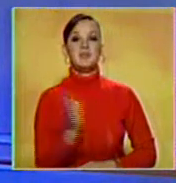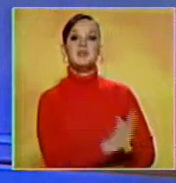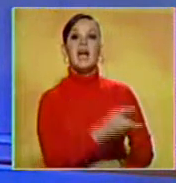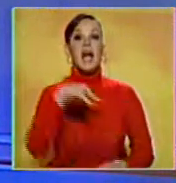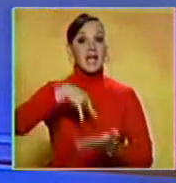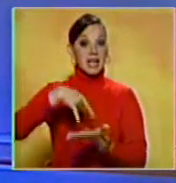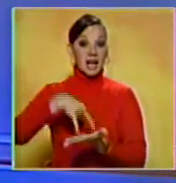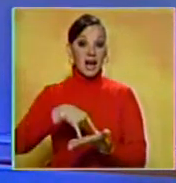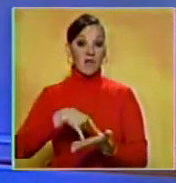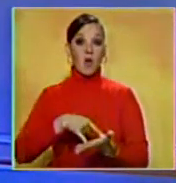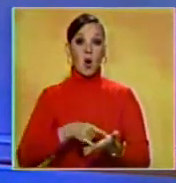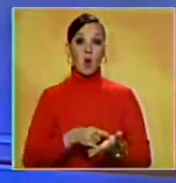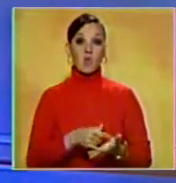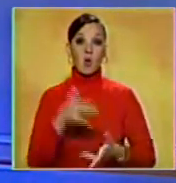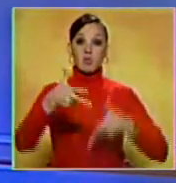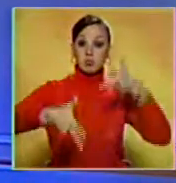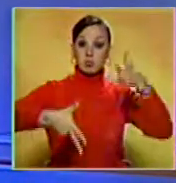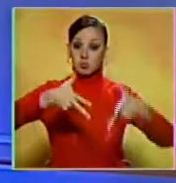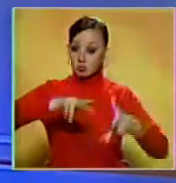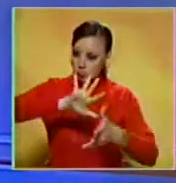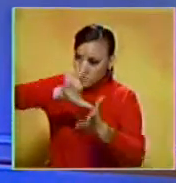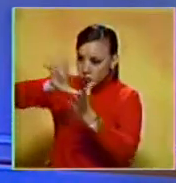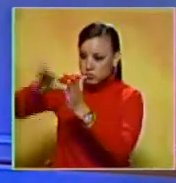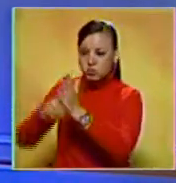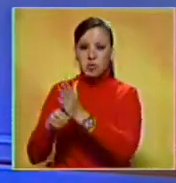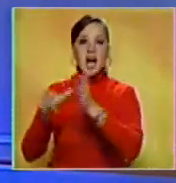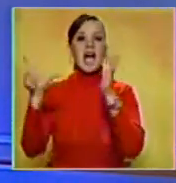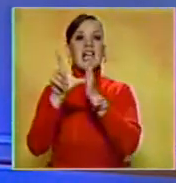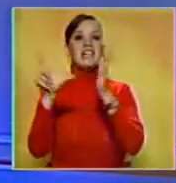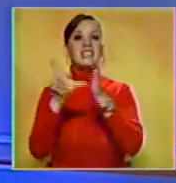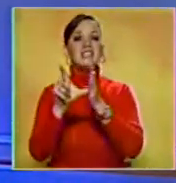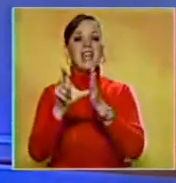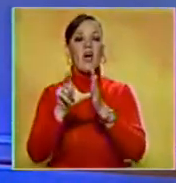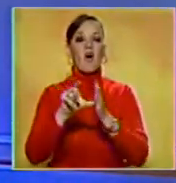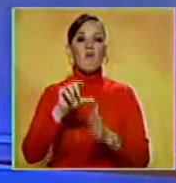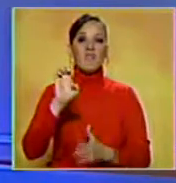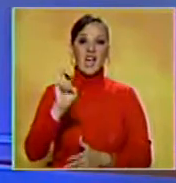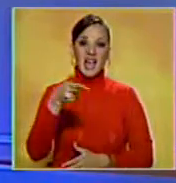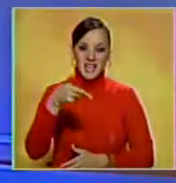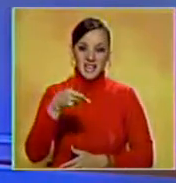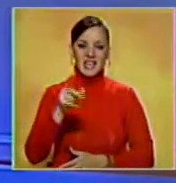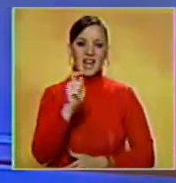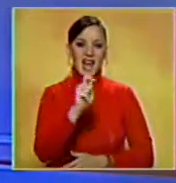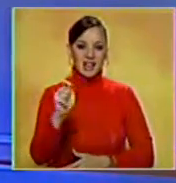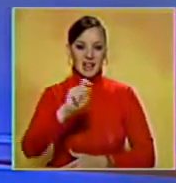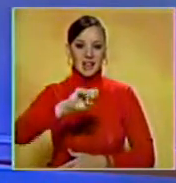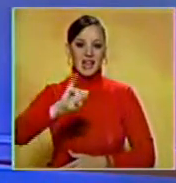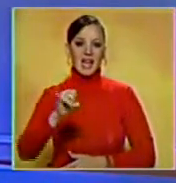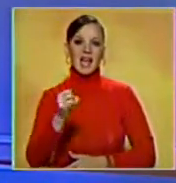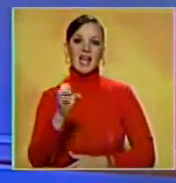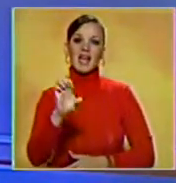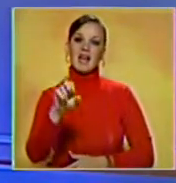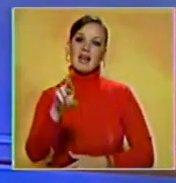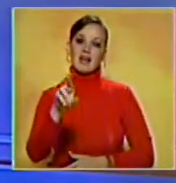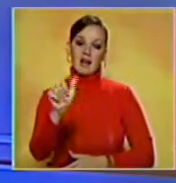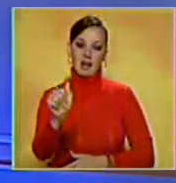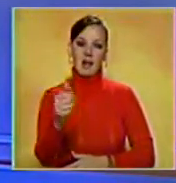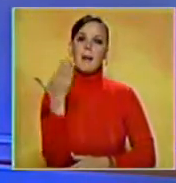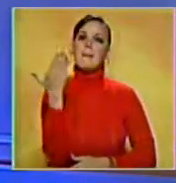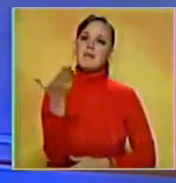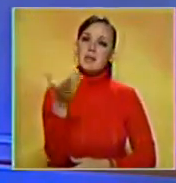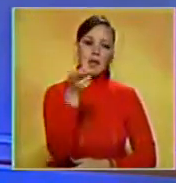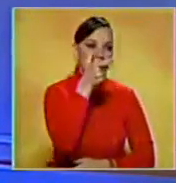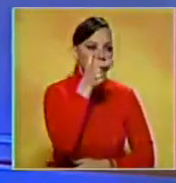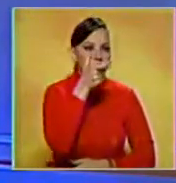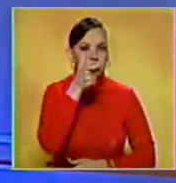Carabobo, vándalos robaron y destrozaron el Liceo Enrique Tejera de Valencia. La comunidad exigió a las autoridades que incrementen la seguridad. Randolfo